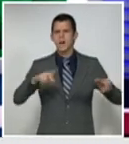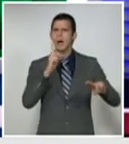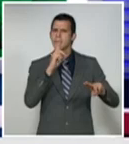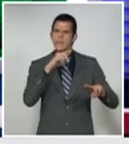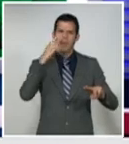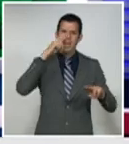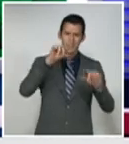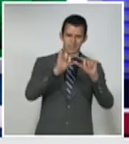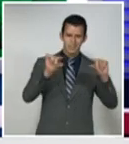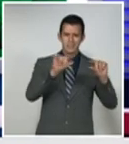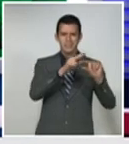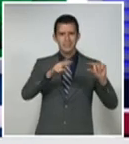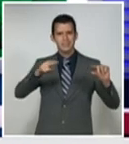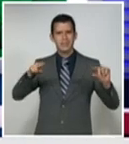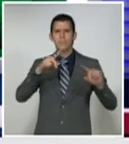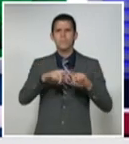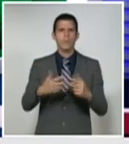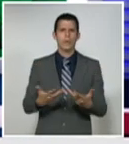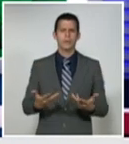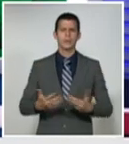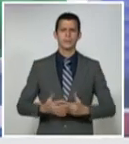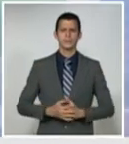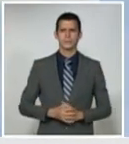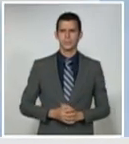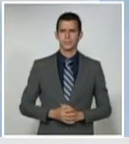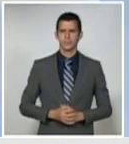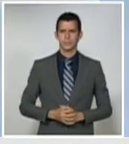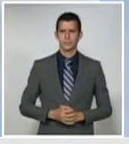resumen, de los